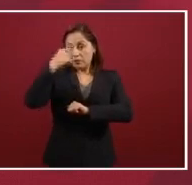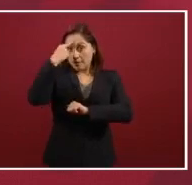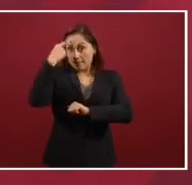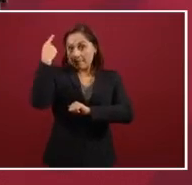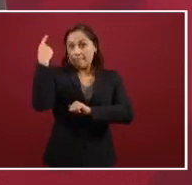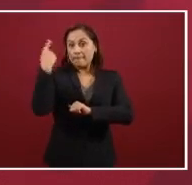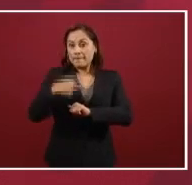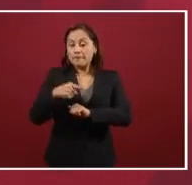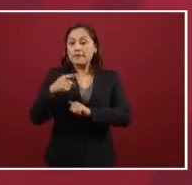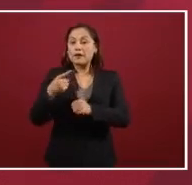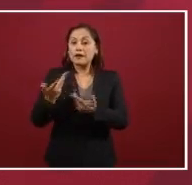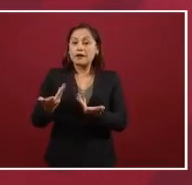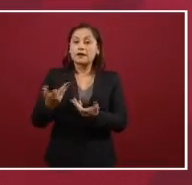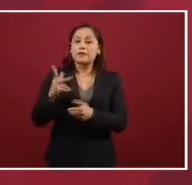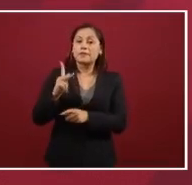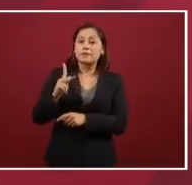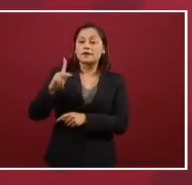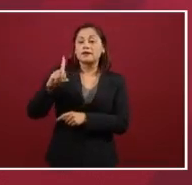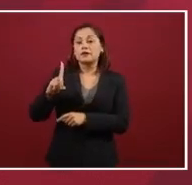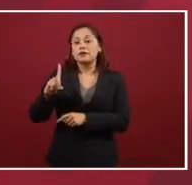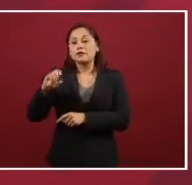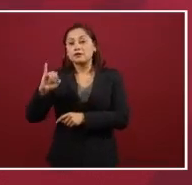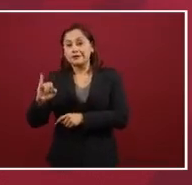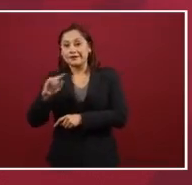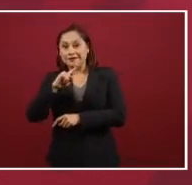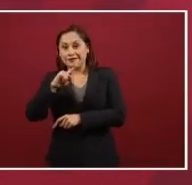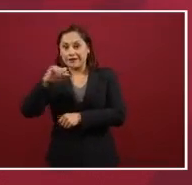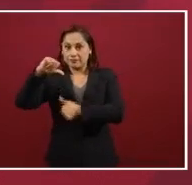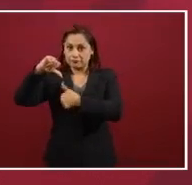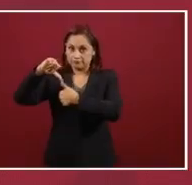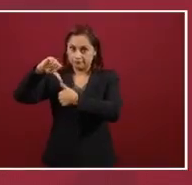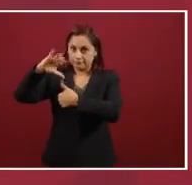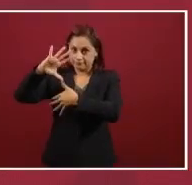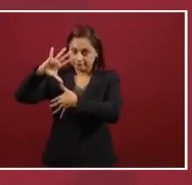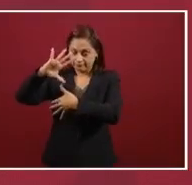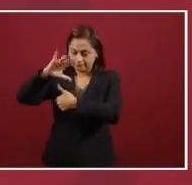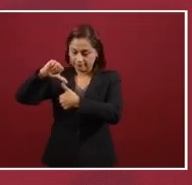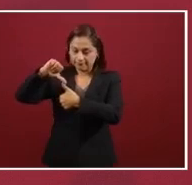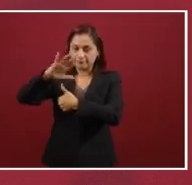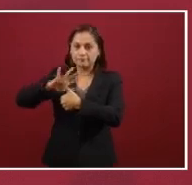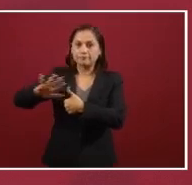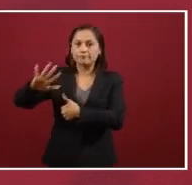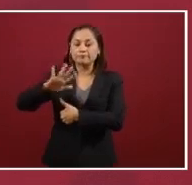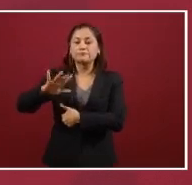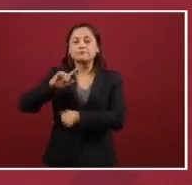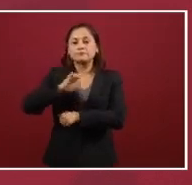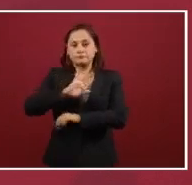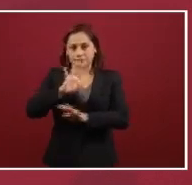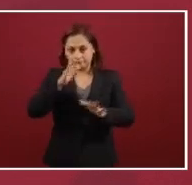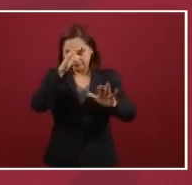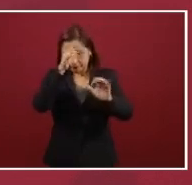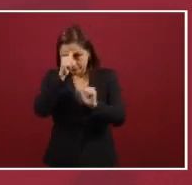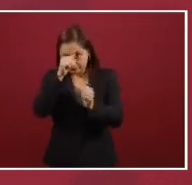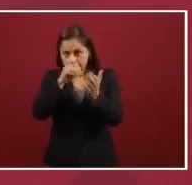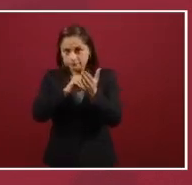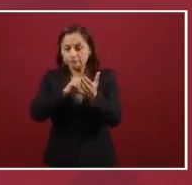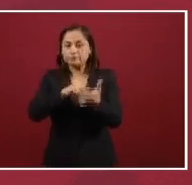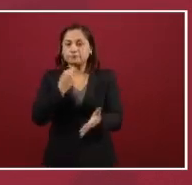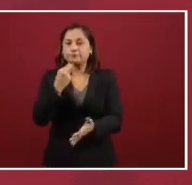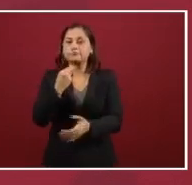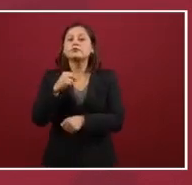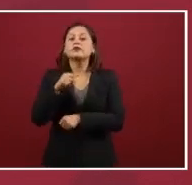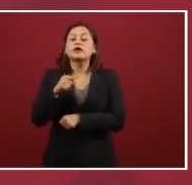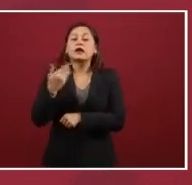Desarrollo Integral de Centroamérica. Por lo tanto, esto se lo dije al secretario de Estado ahora que vino a México hace unos días,